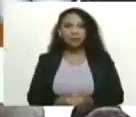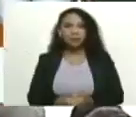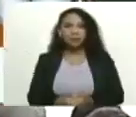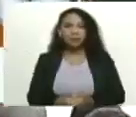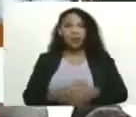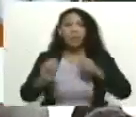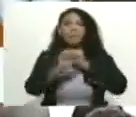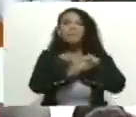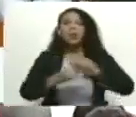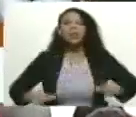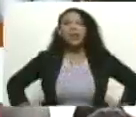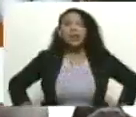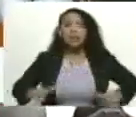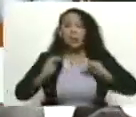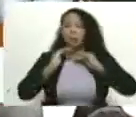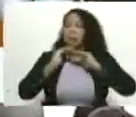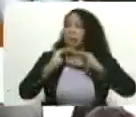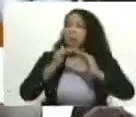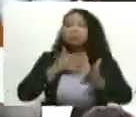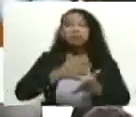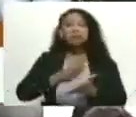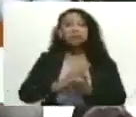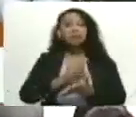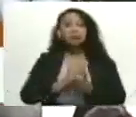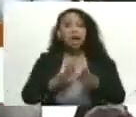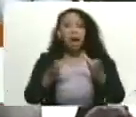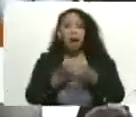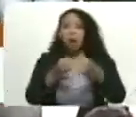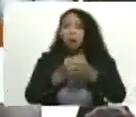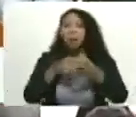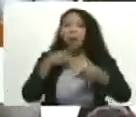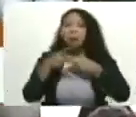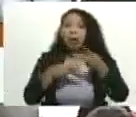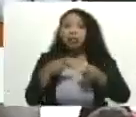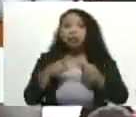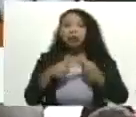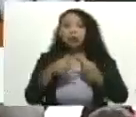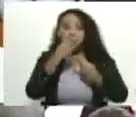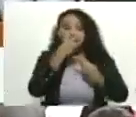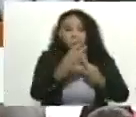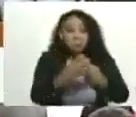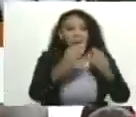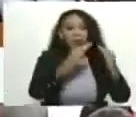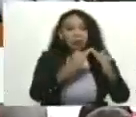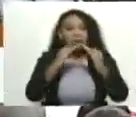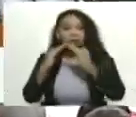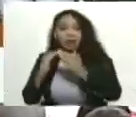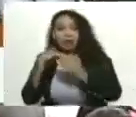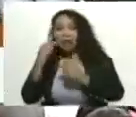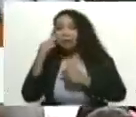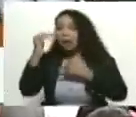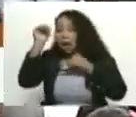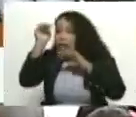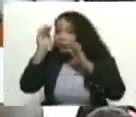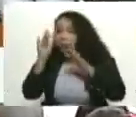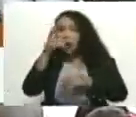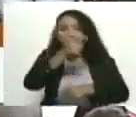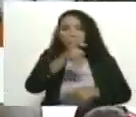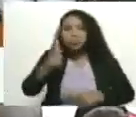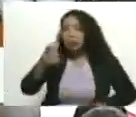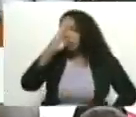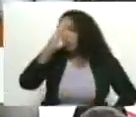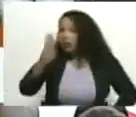Portuguesa está sin novedad. Equipo político, visita casa por casa, escuchar a la gente. Miren,